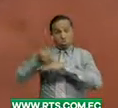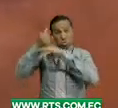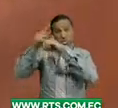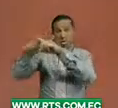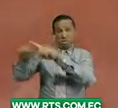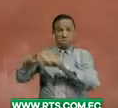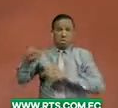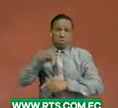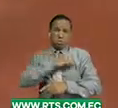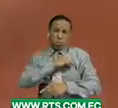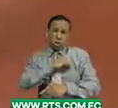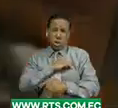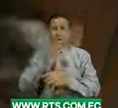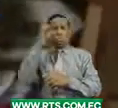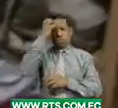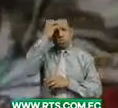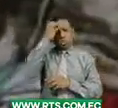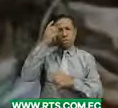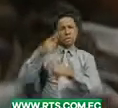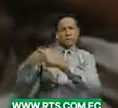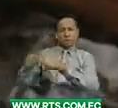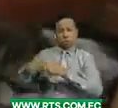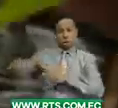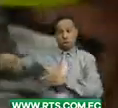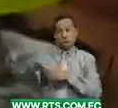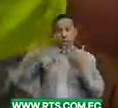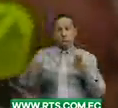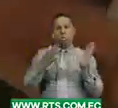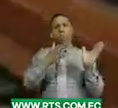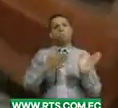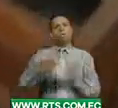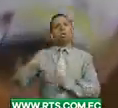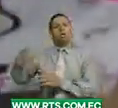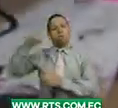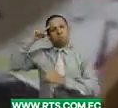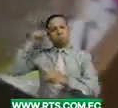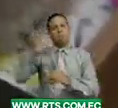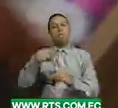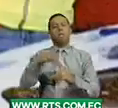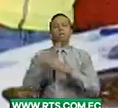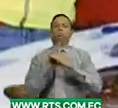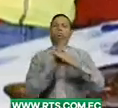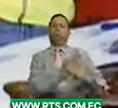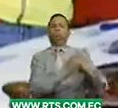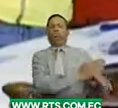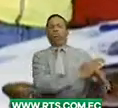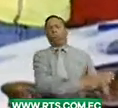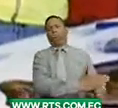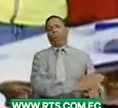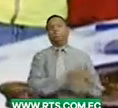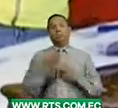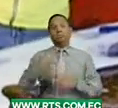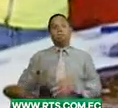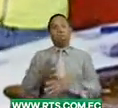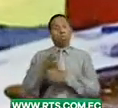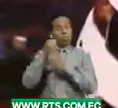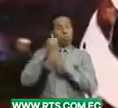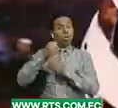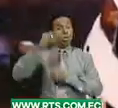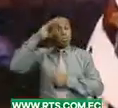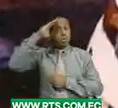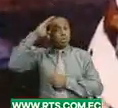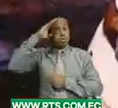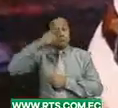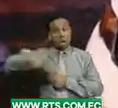sus respectivos planes para combatir este mal. En el caso de la parte de seguridad, la policía también implementa operativos